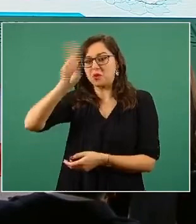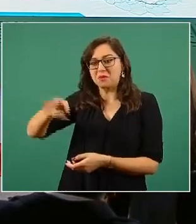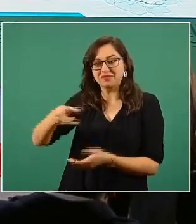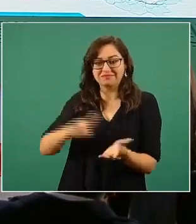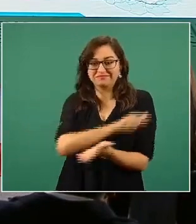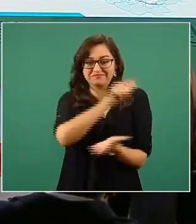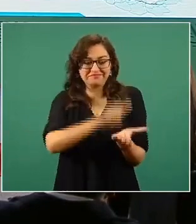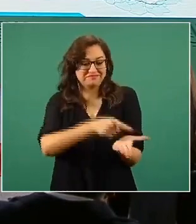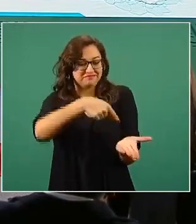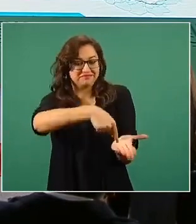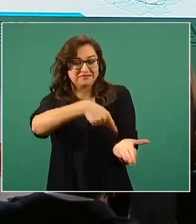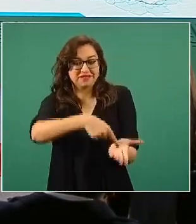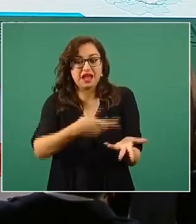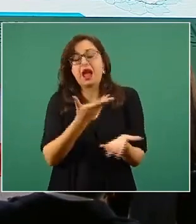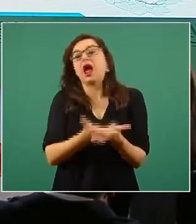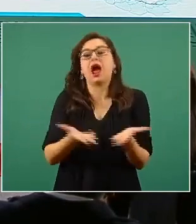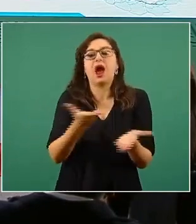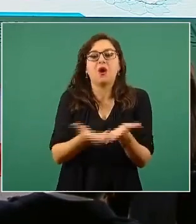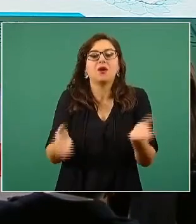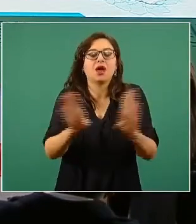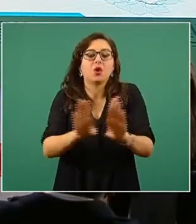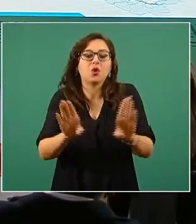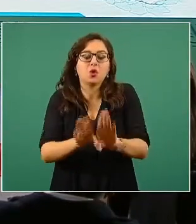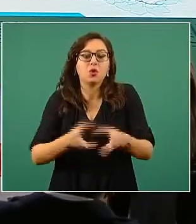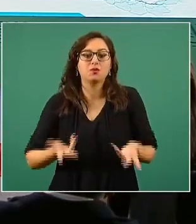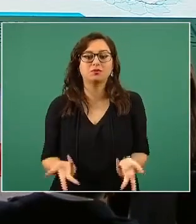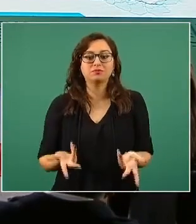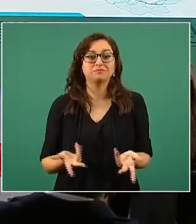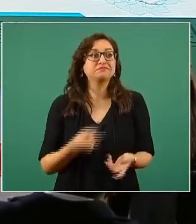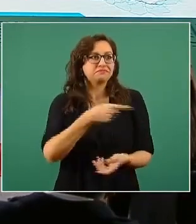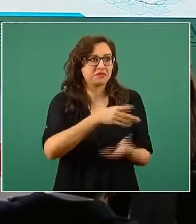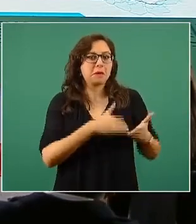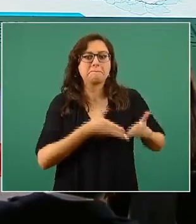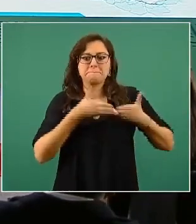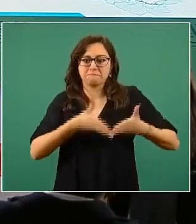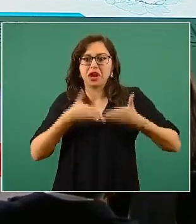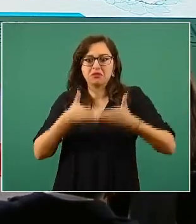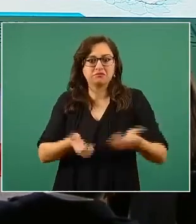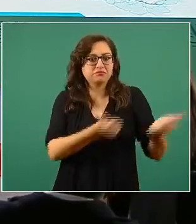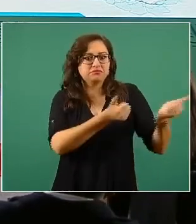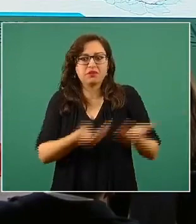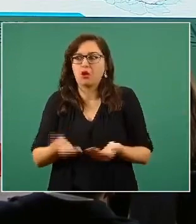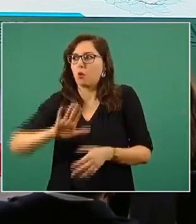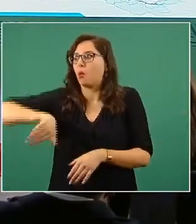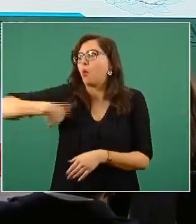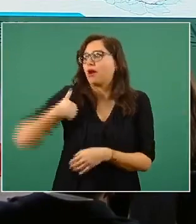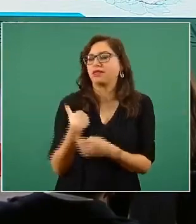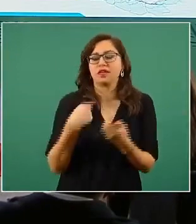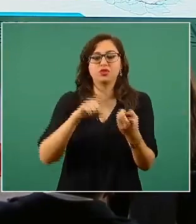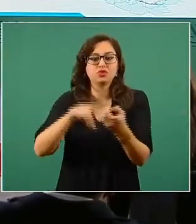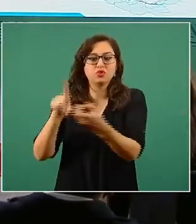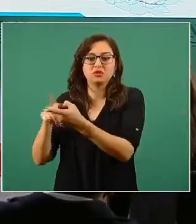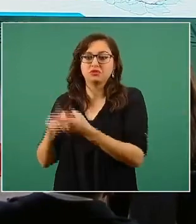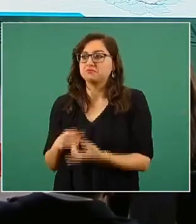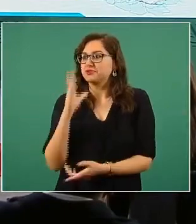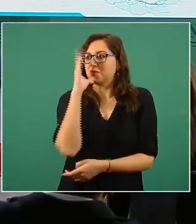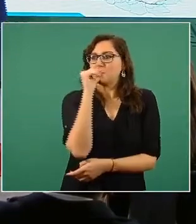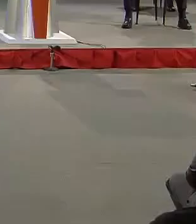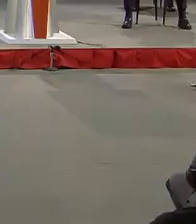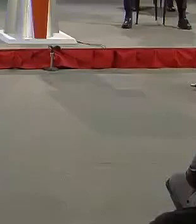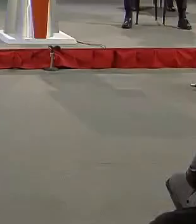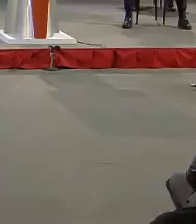Altamira, tenemos estacionamiento en ductos, pero no se podían utilizar. Tenemos un ducto acá, que es el ducto de Carso, el